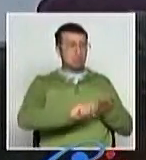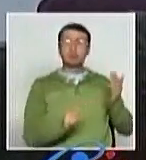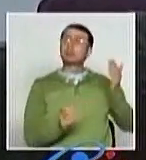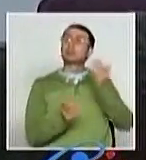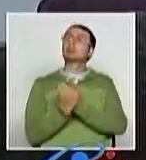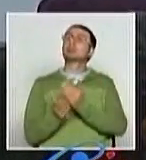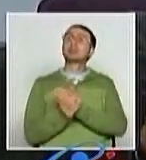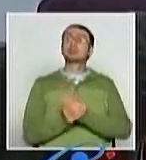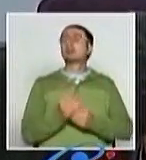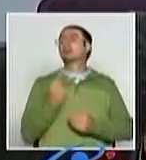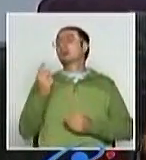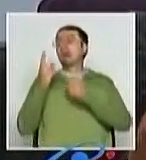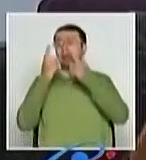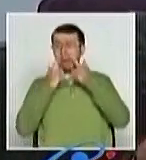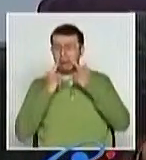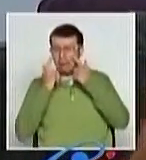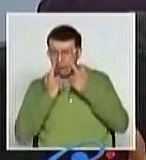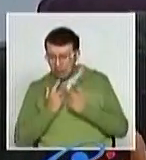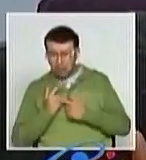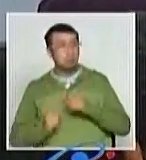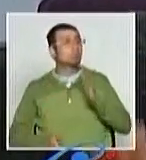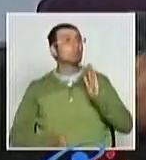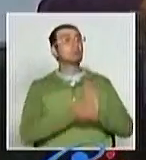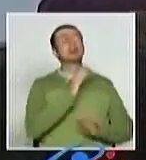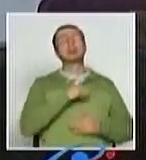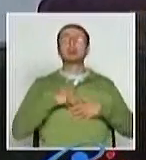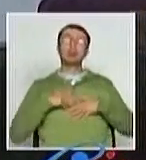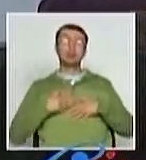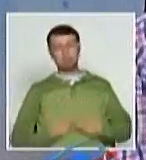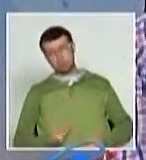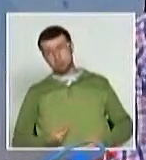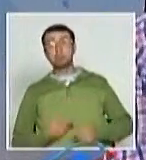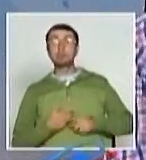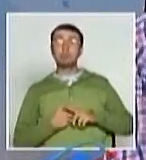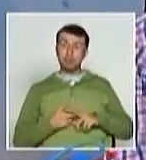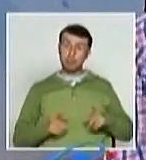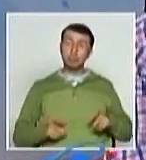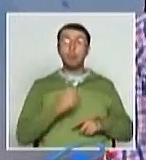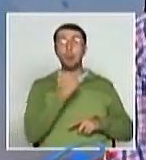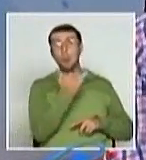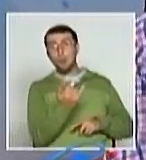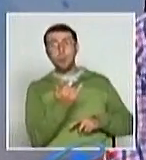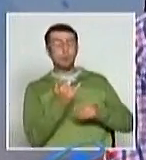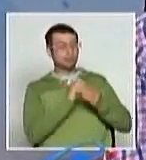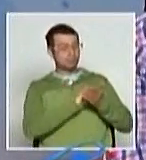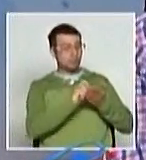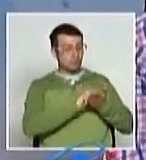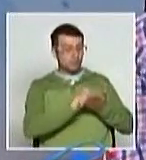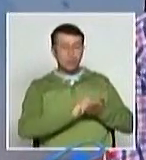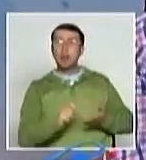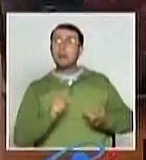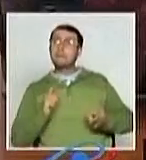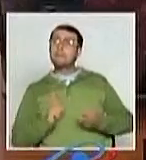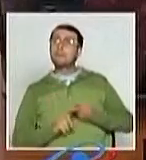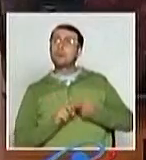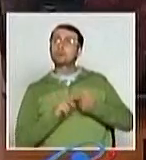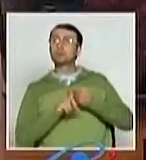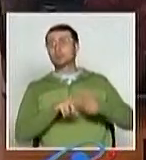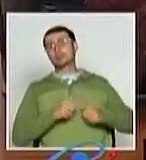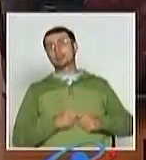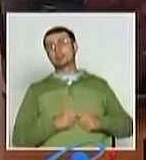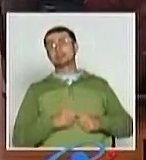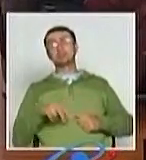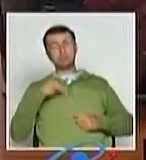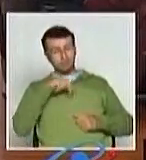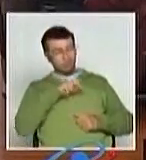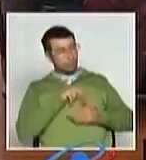TR horas llorando llegan a la casa completamente sin energía en cambio El Diario del bienestar comienza es todo lo diferente le enseñamos